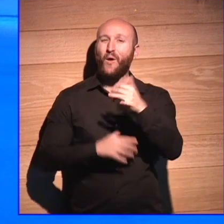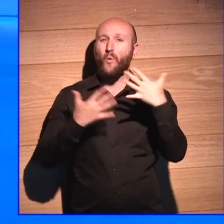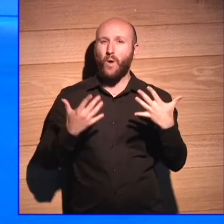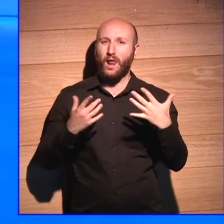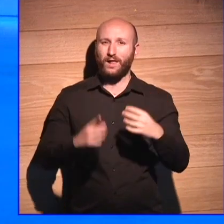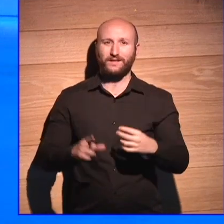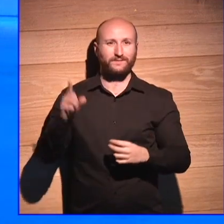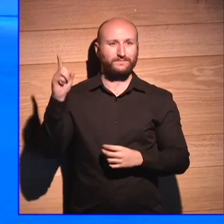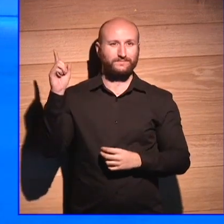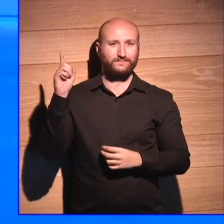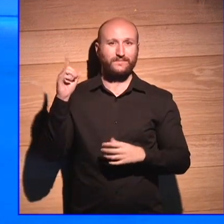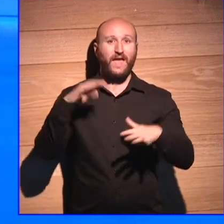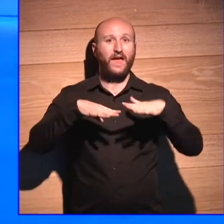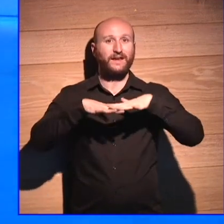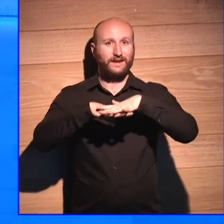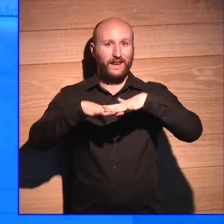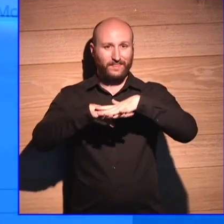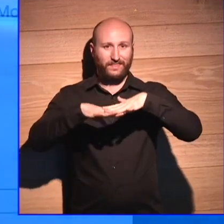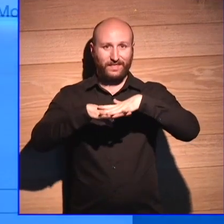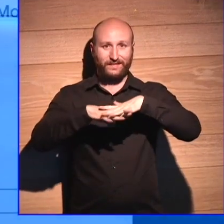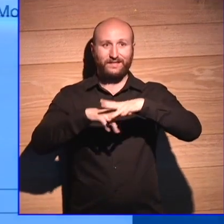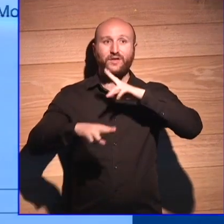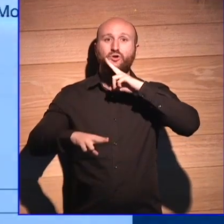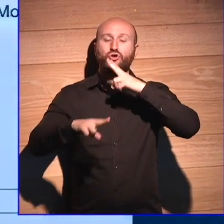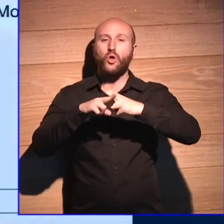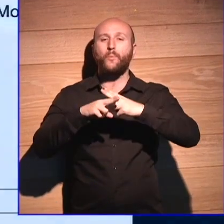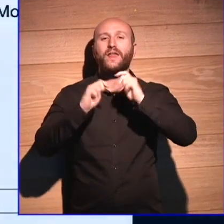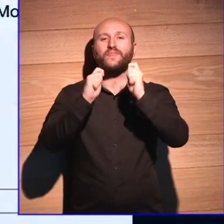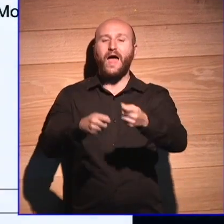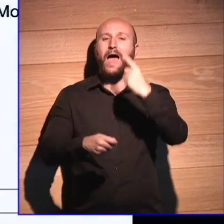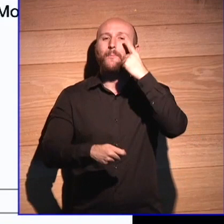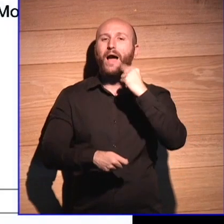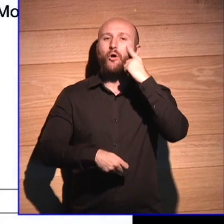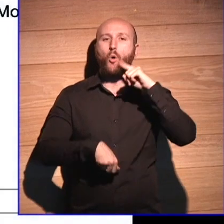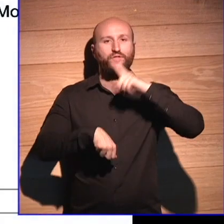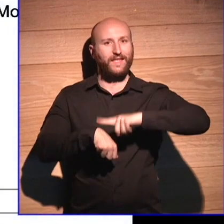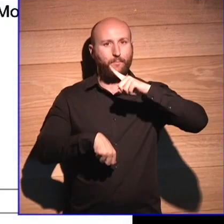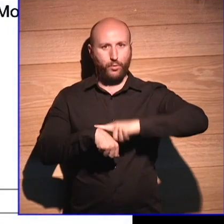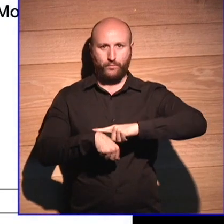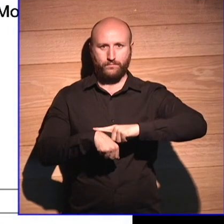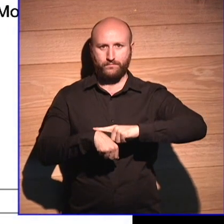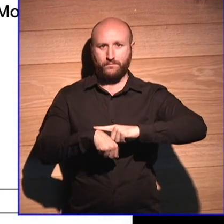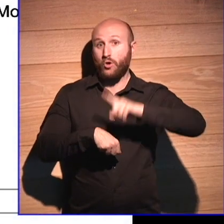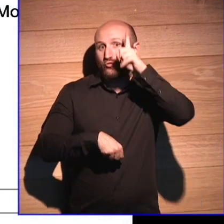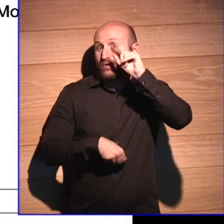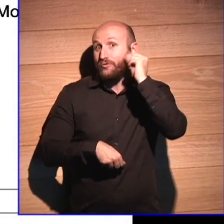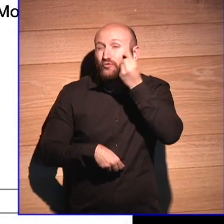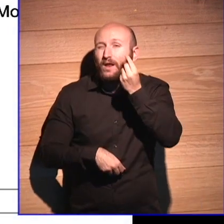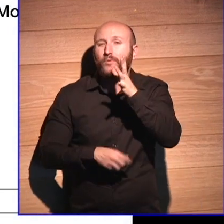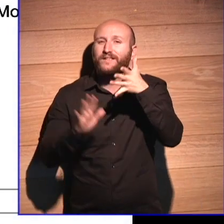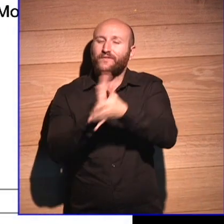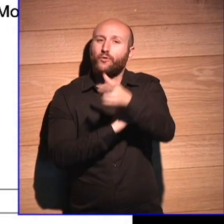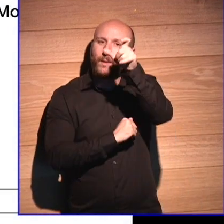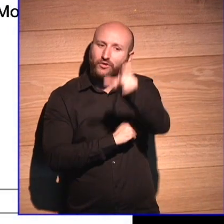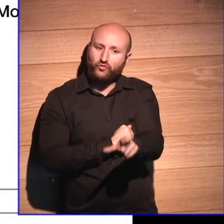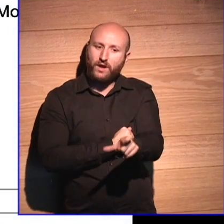estas redes que les llaman bancos de tiempo. No sé si también habéis oído hablar, que es que una persona puede ofrecer,